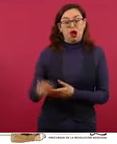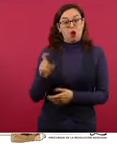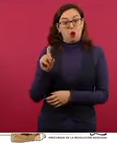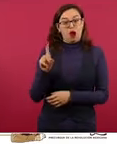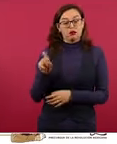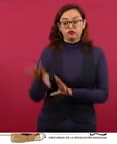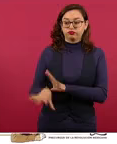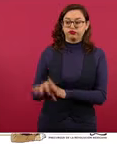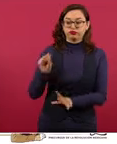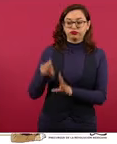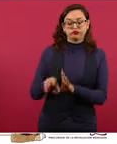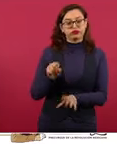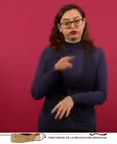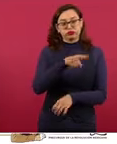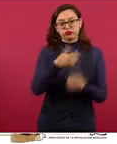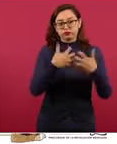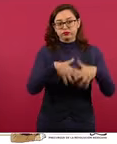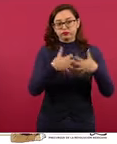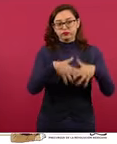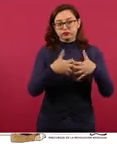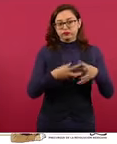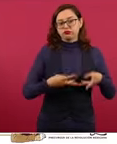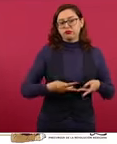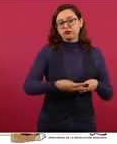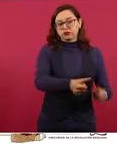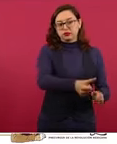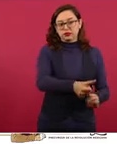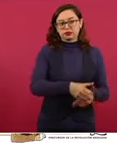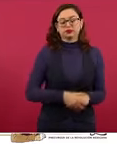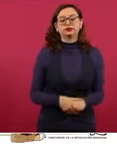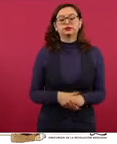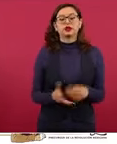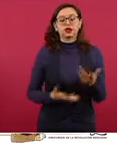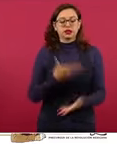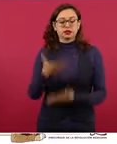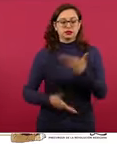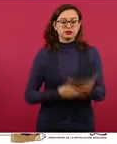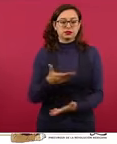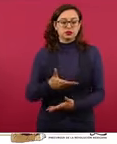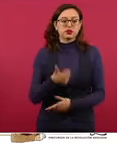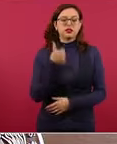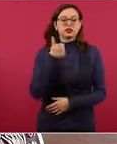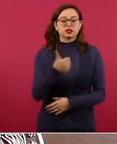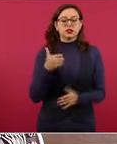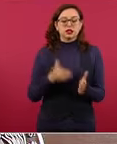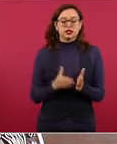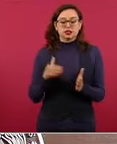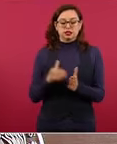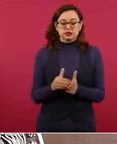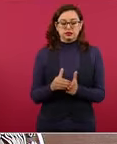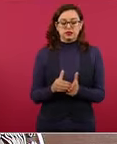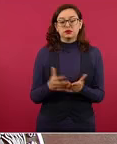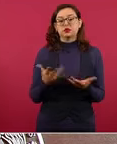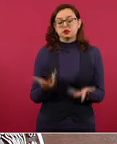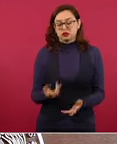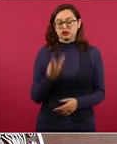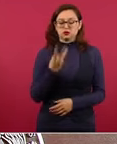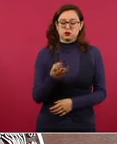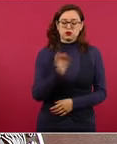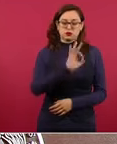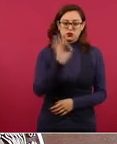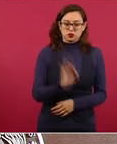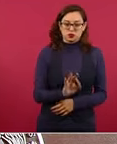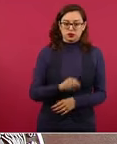por ciento en servicios 6.400.000 con un porcentaje del 4.1 por ciento